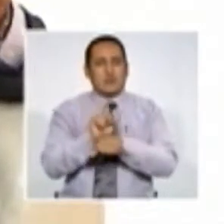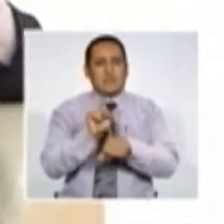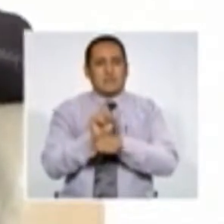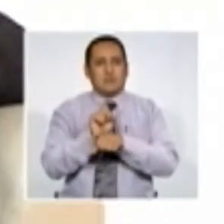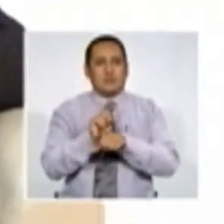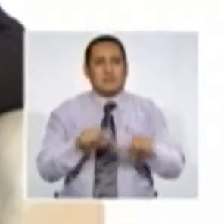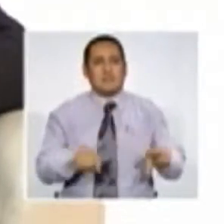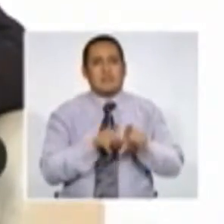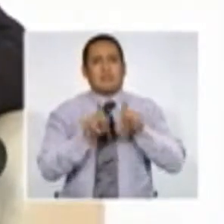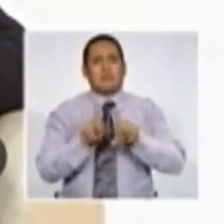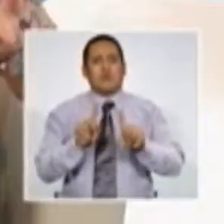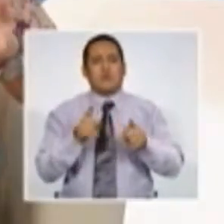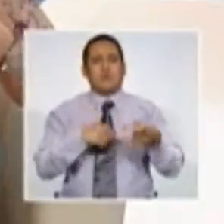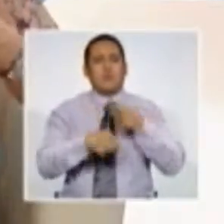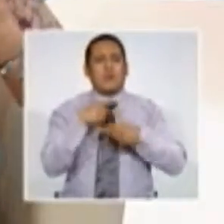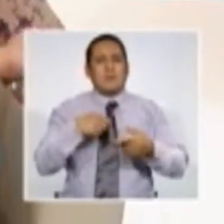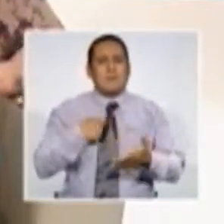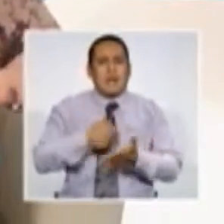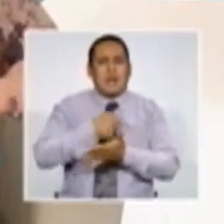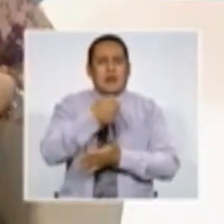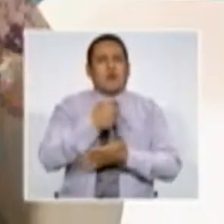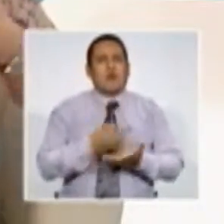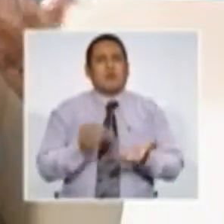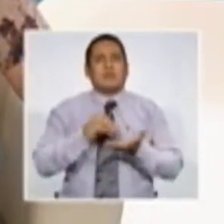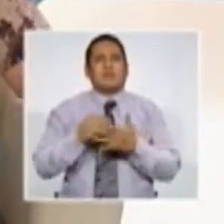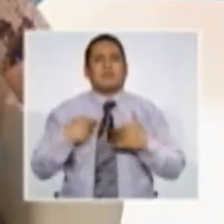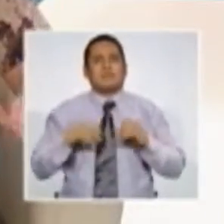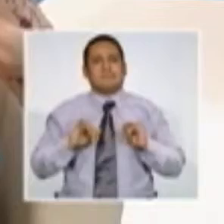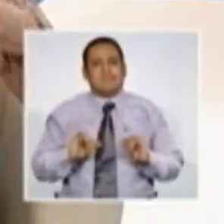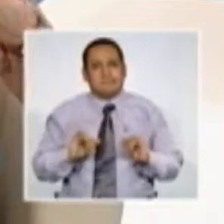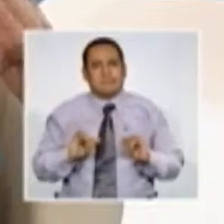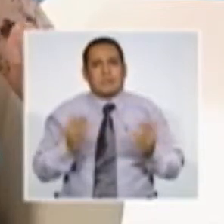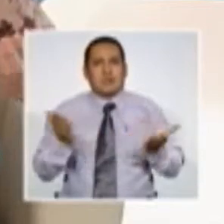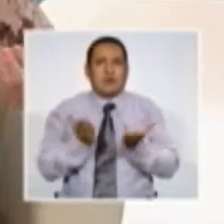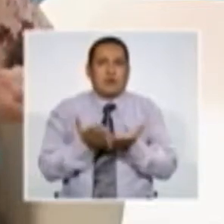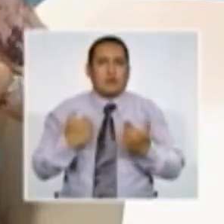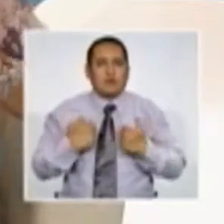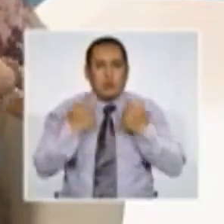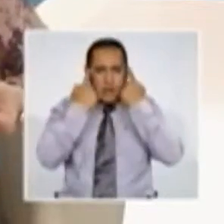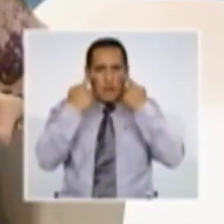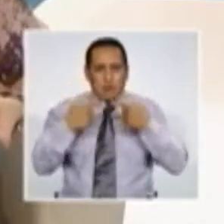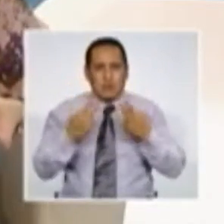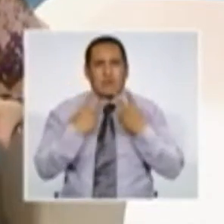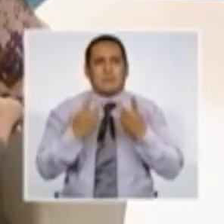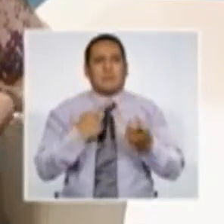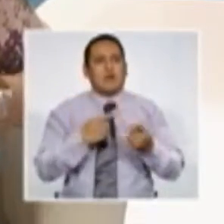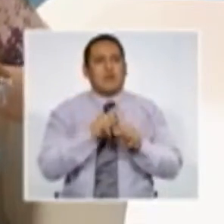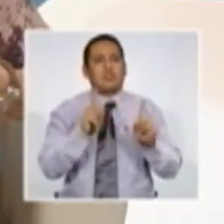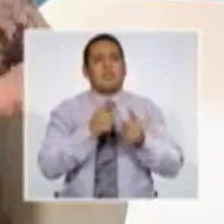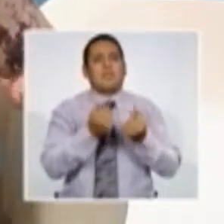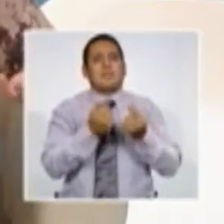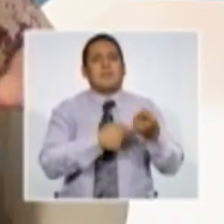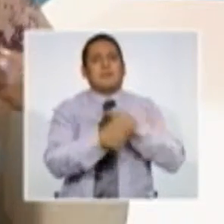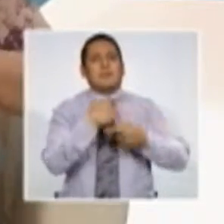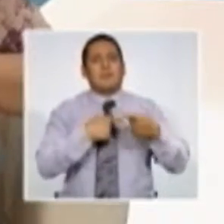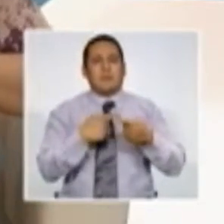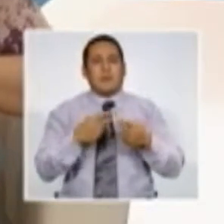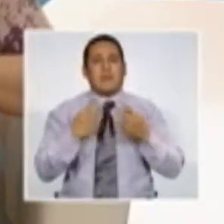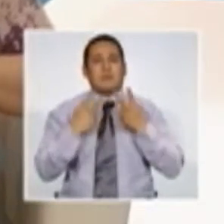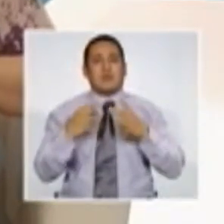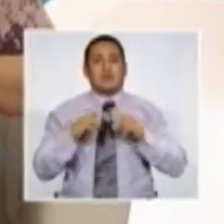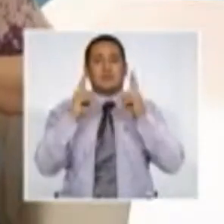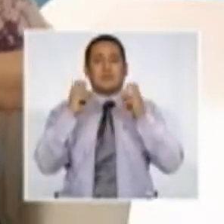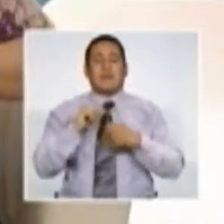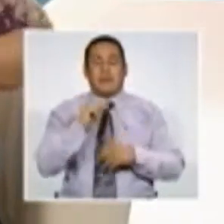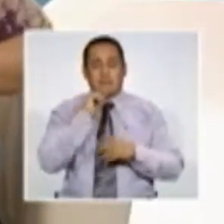contraprestación de un servicio. Claro, y a veces por no volver a pagar más cuotas, pues me tengo que quedar en la institución con la que no estoy de acuerdo y porque no me van a devolver mi